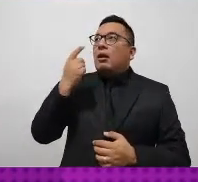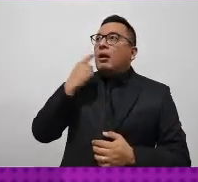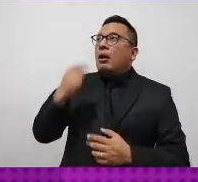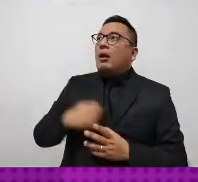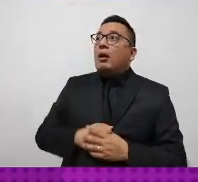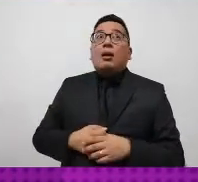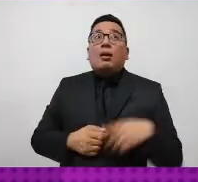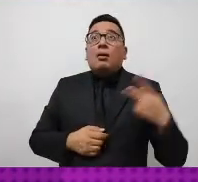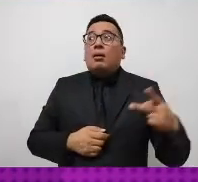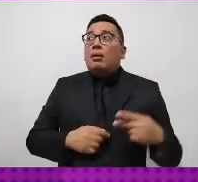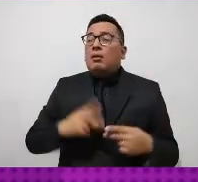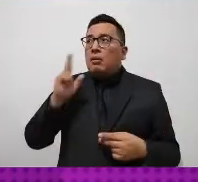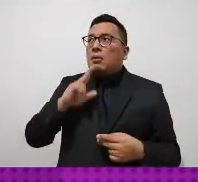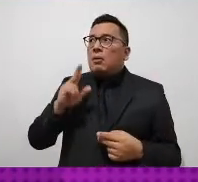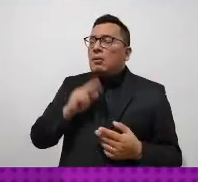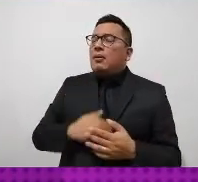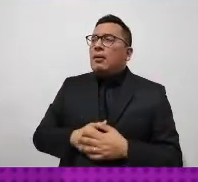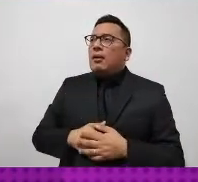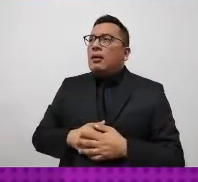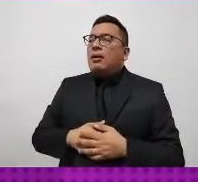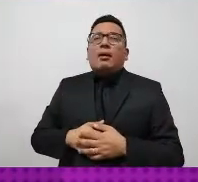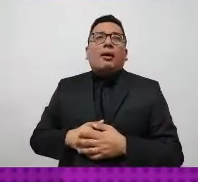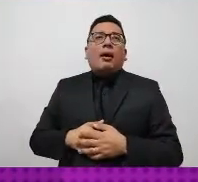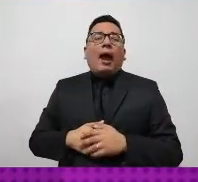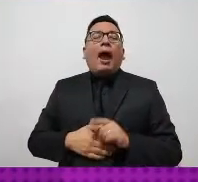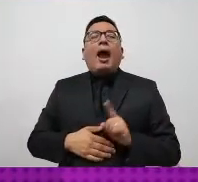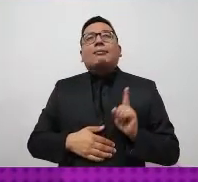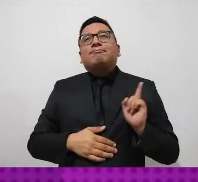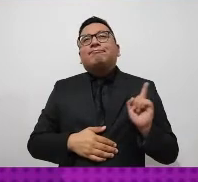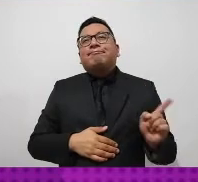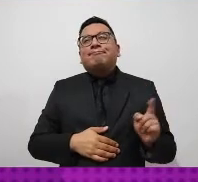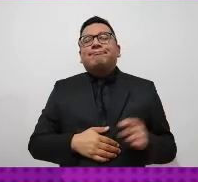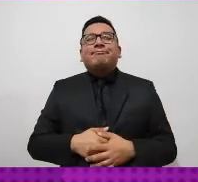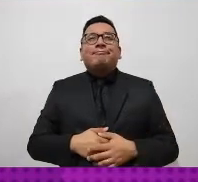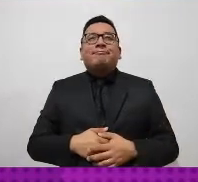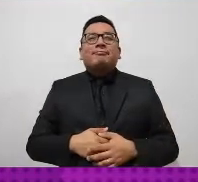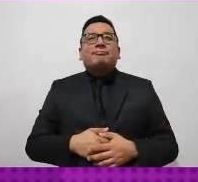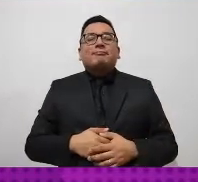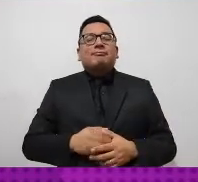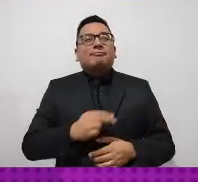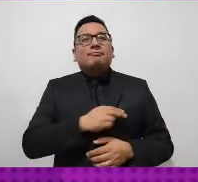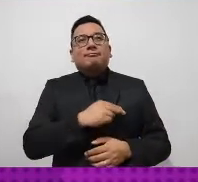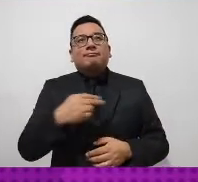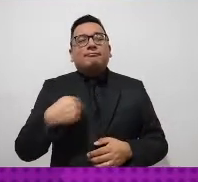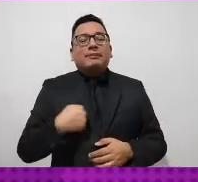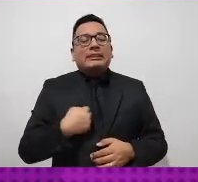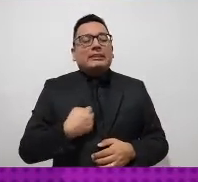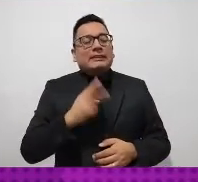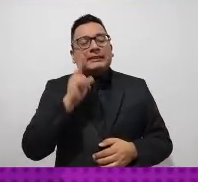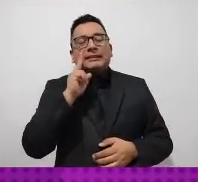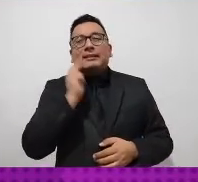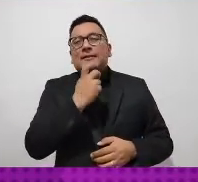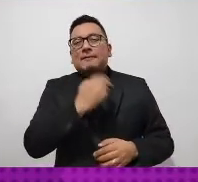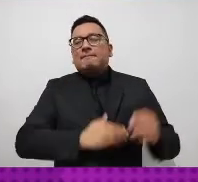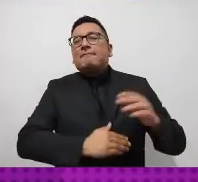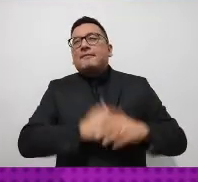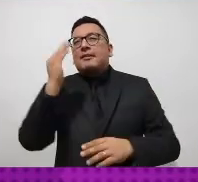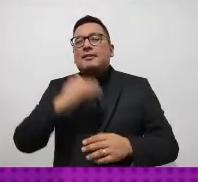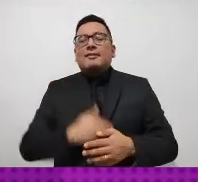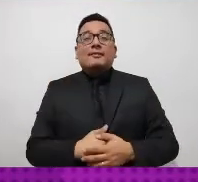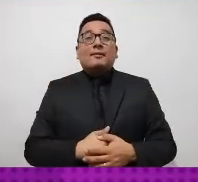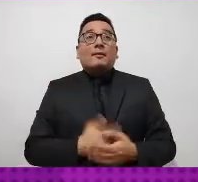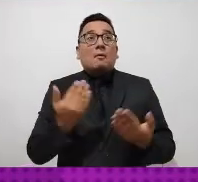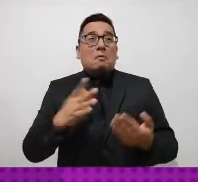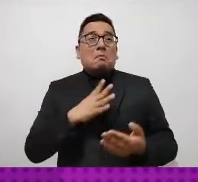mismas te abren la puerta de su municipio, de su ayuntamiento. Y la verdad es que esa es la parte que más nos ha funcionado y